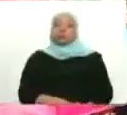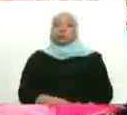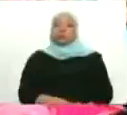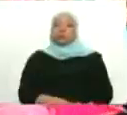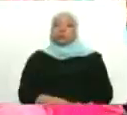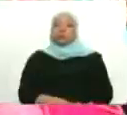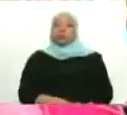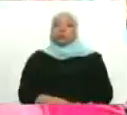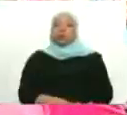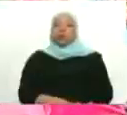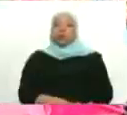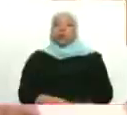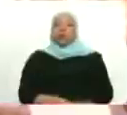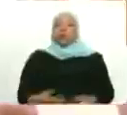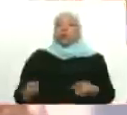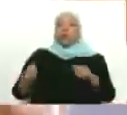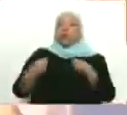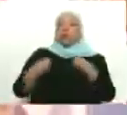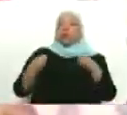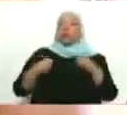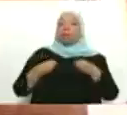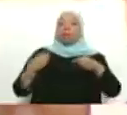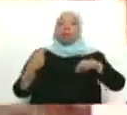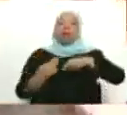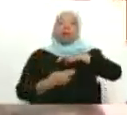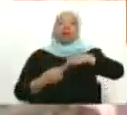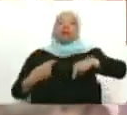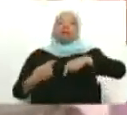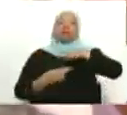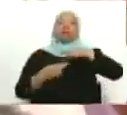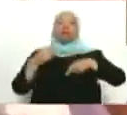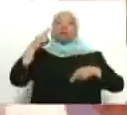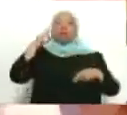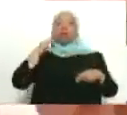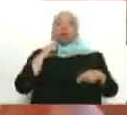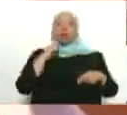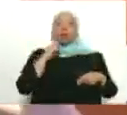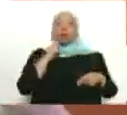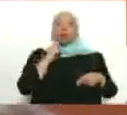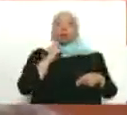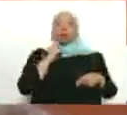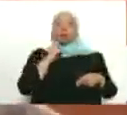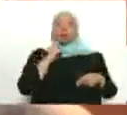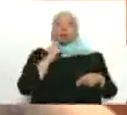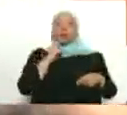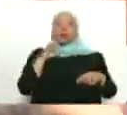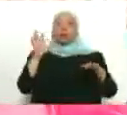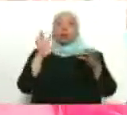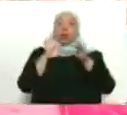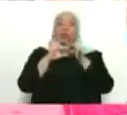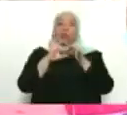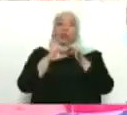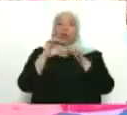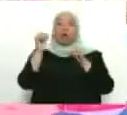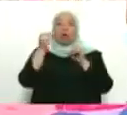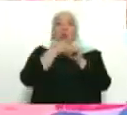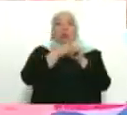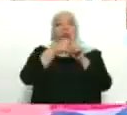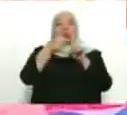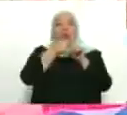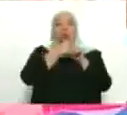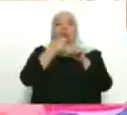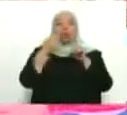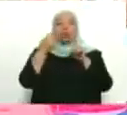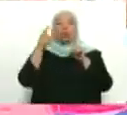¡Que viva la revolución bolivariana! ¡Viva! Compatriotas, unidad, lucha,